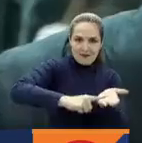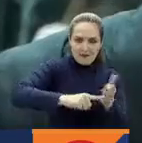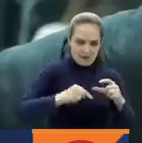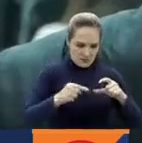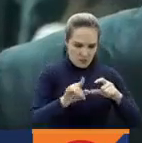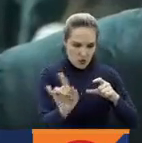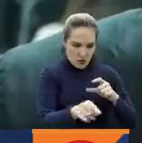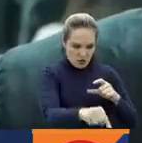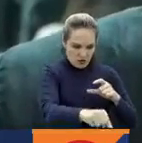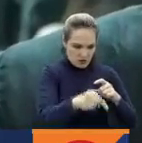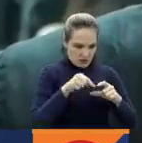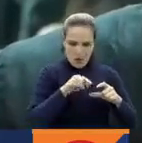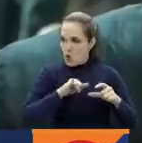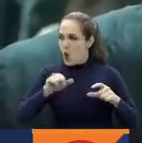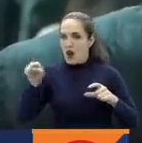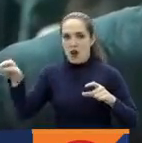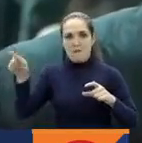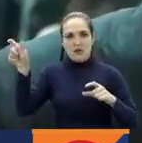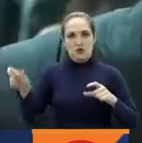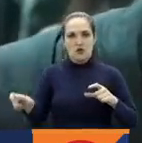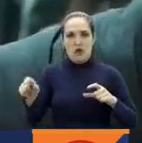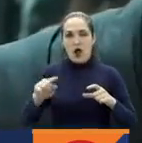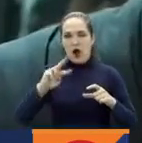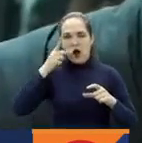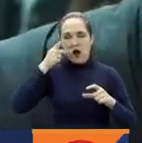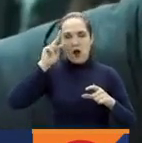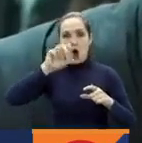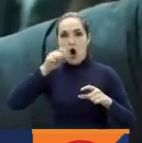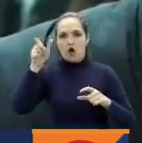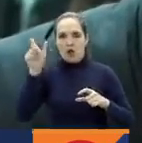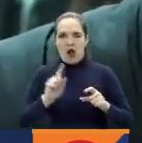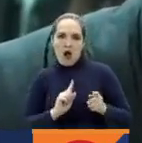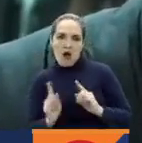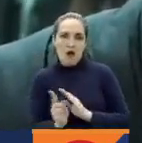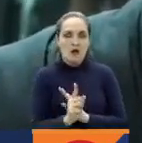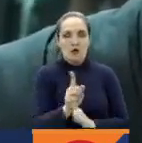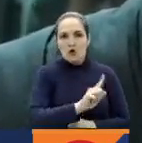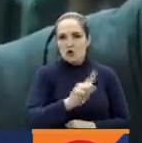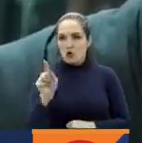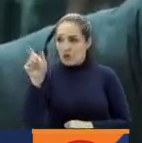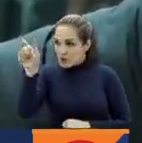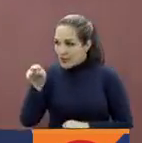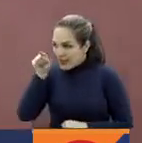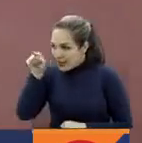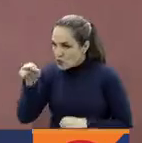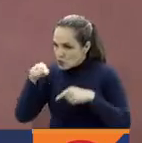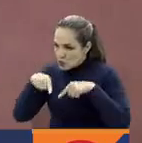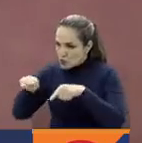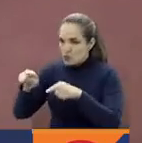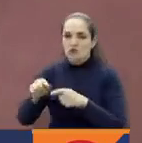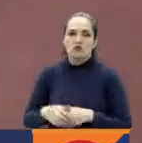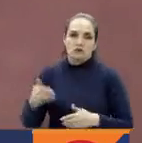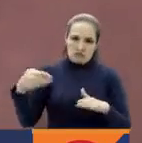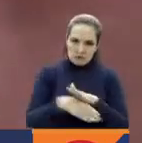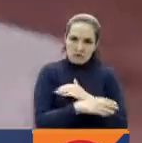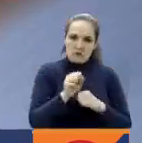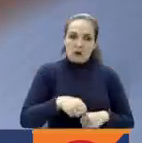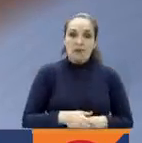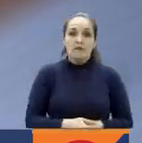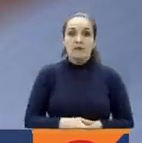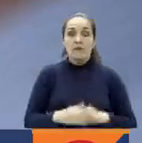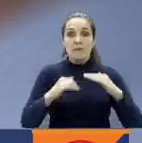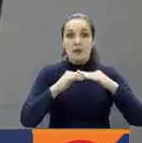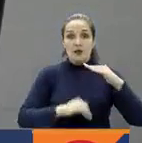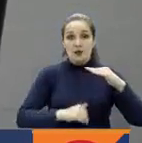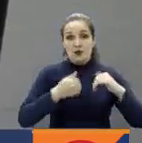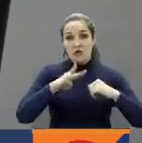la persona a quien se le entrega el turno es la única persona a quien vamos a atender aquí dentro de la sede. Para el caso de menores de edad,